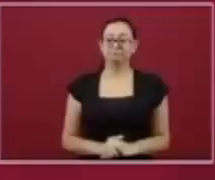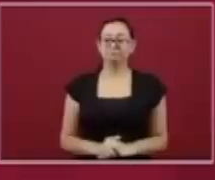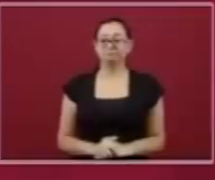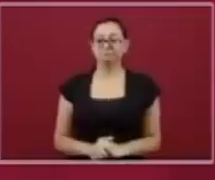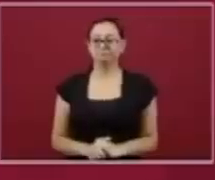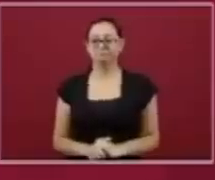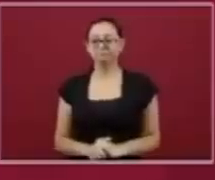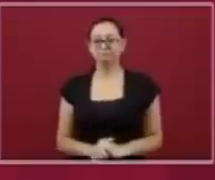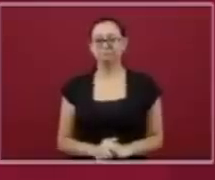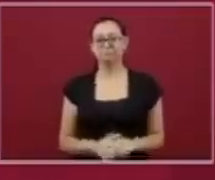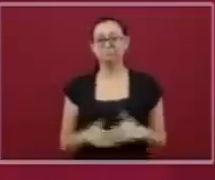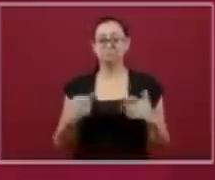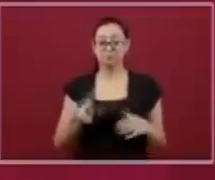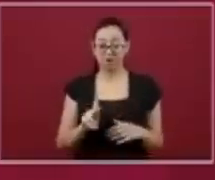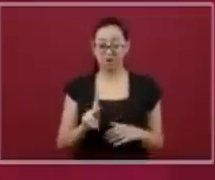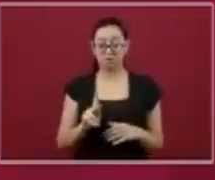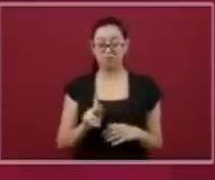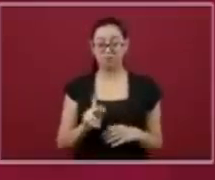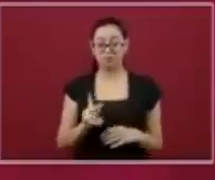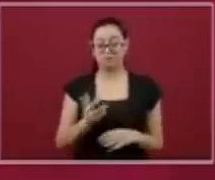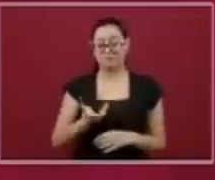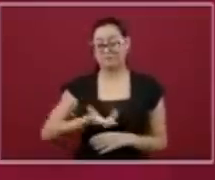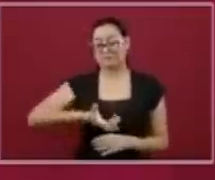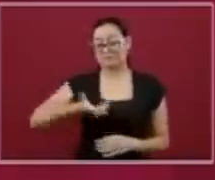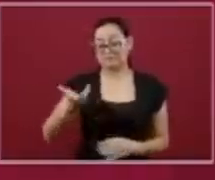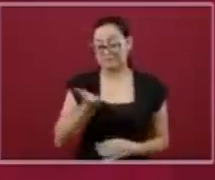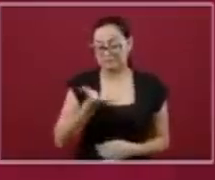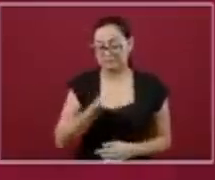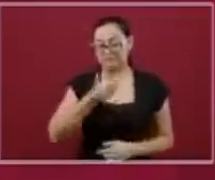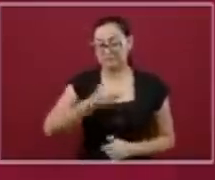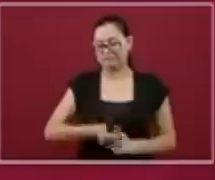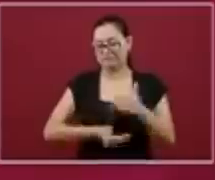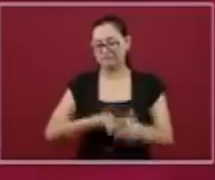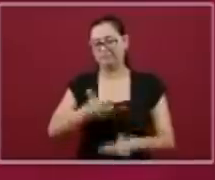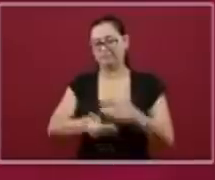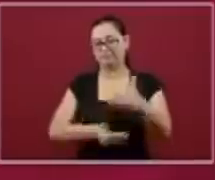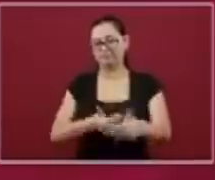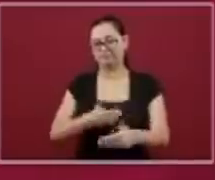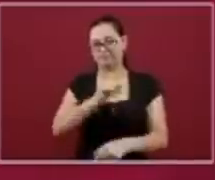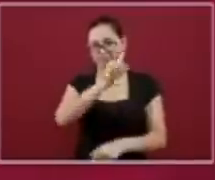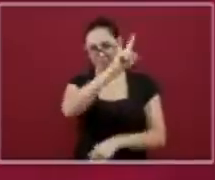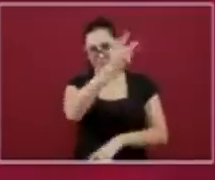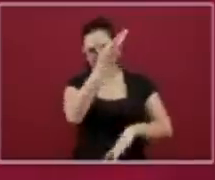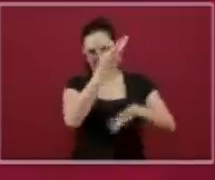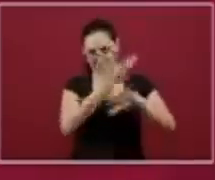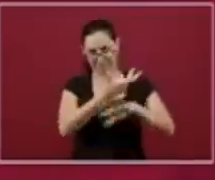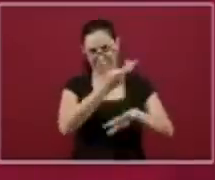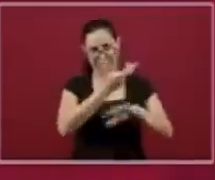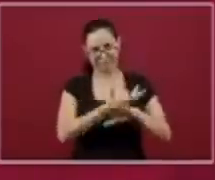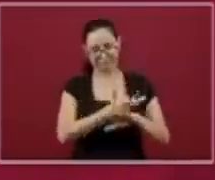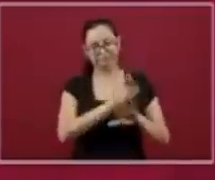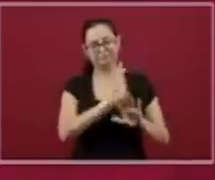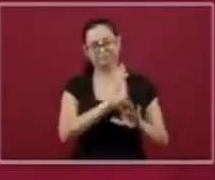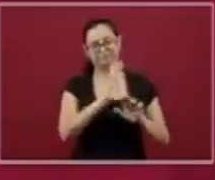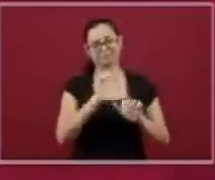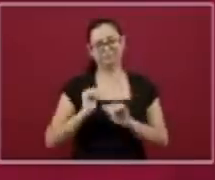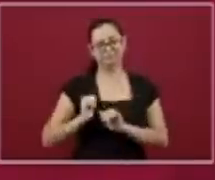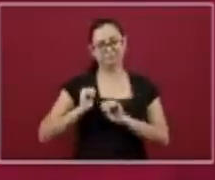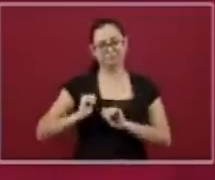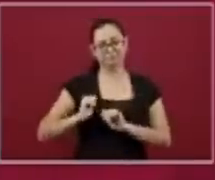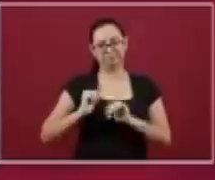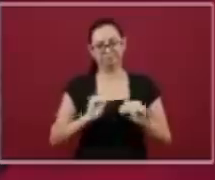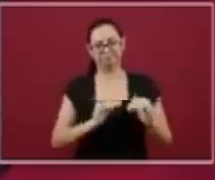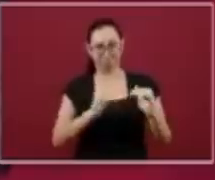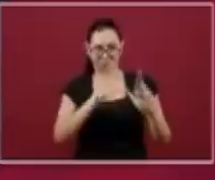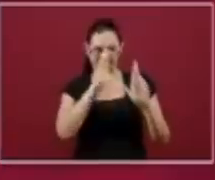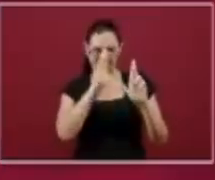estamos actuando con mucho respeto a la soberanía de Estados